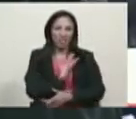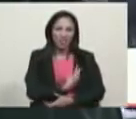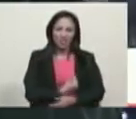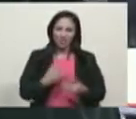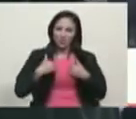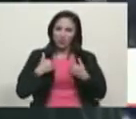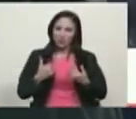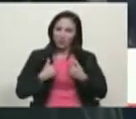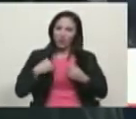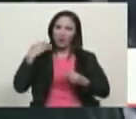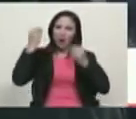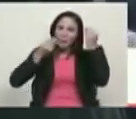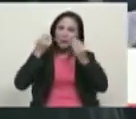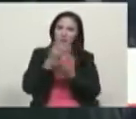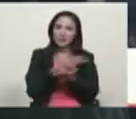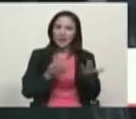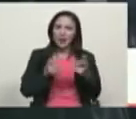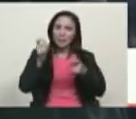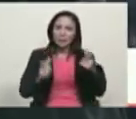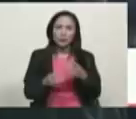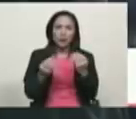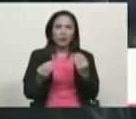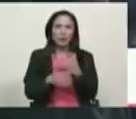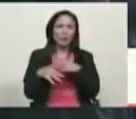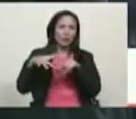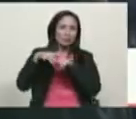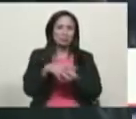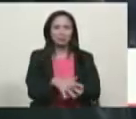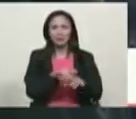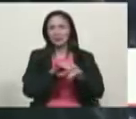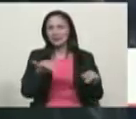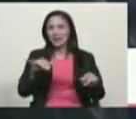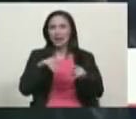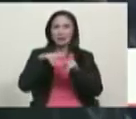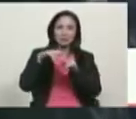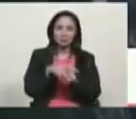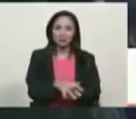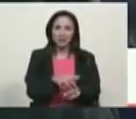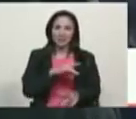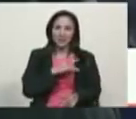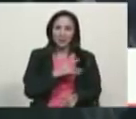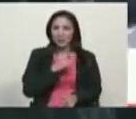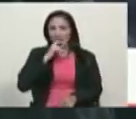gente piense que es inevitable la derrota, para que la gente sienta